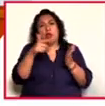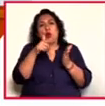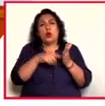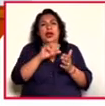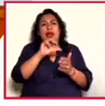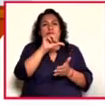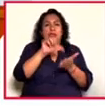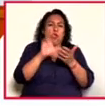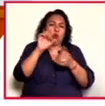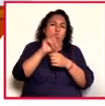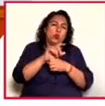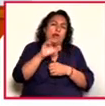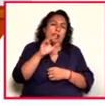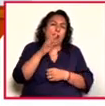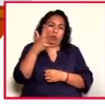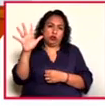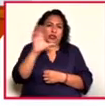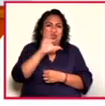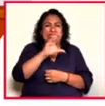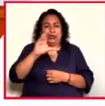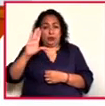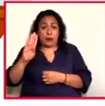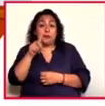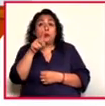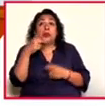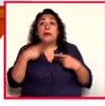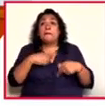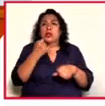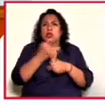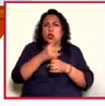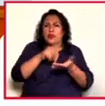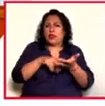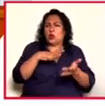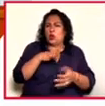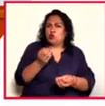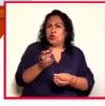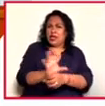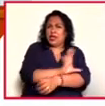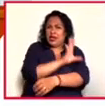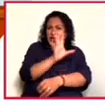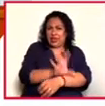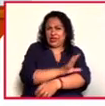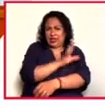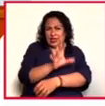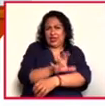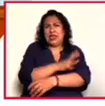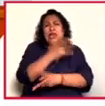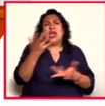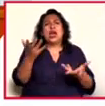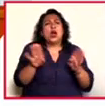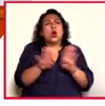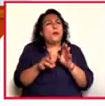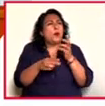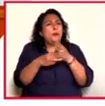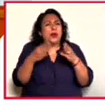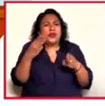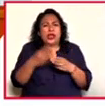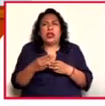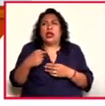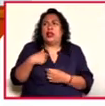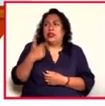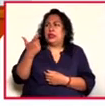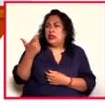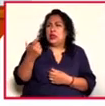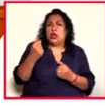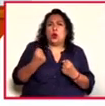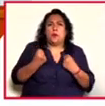Bosque. Es un personaje que concentra toda esta energía de lo material, del dinero, del poder, de